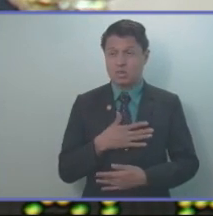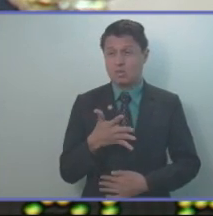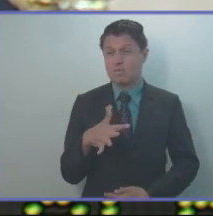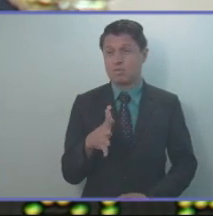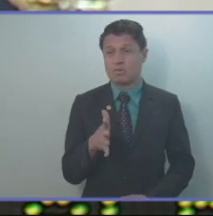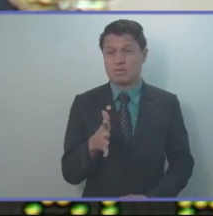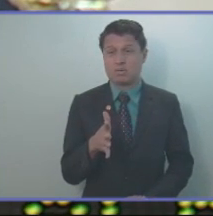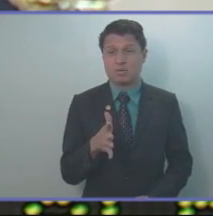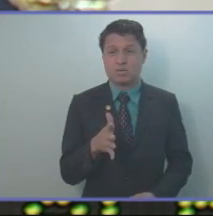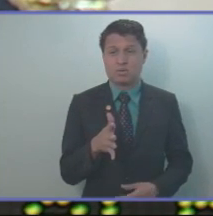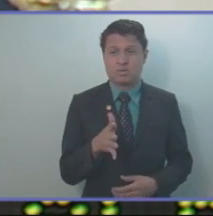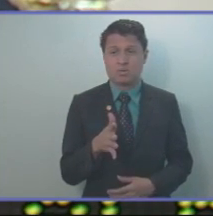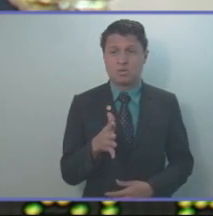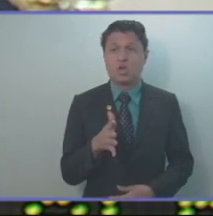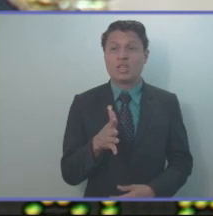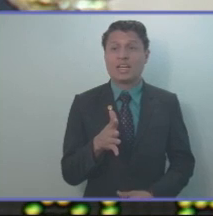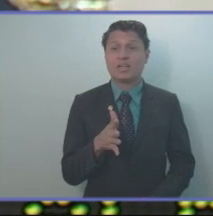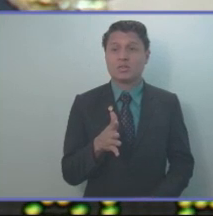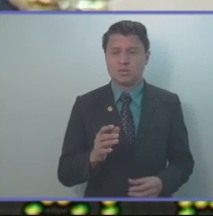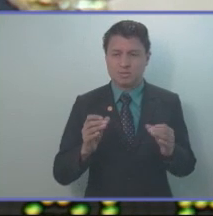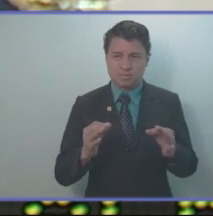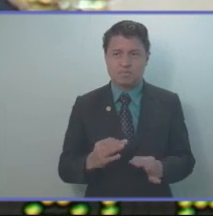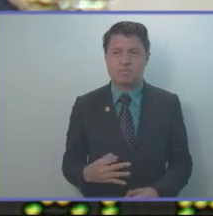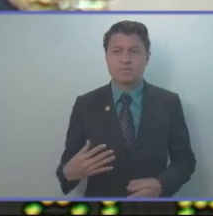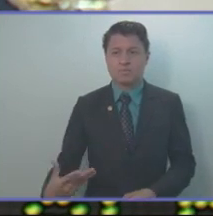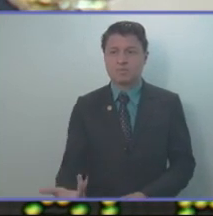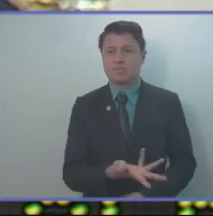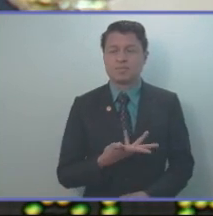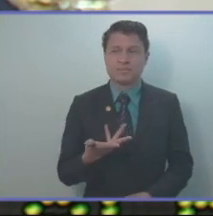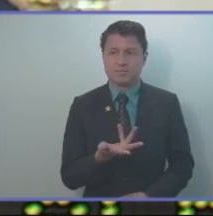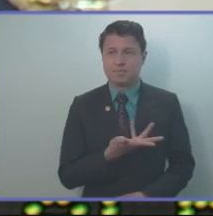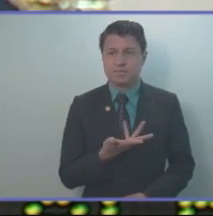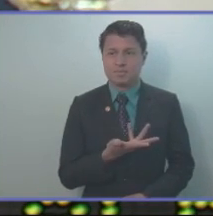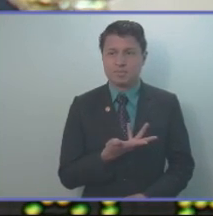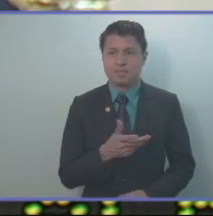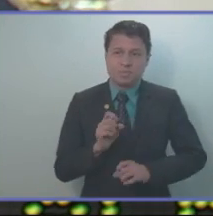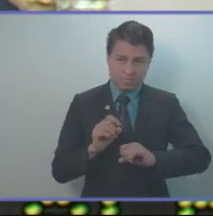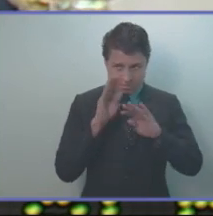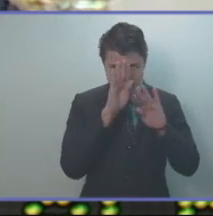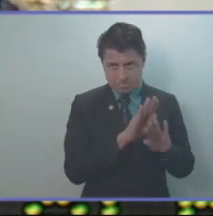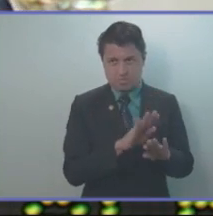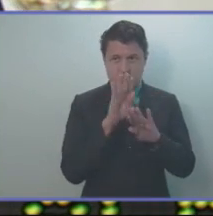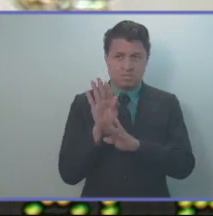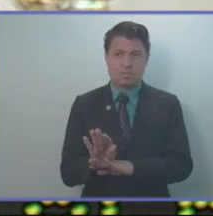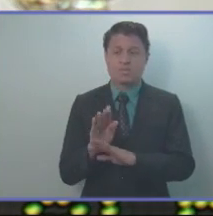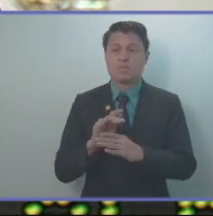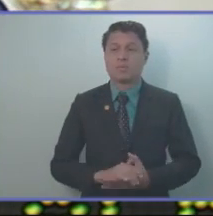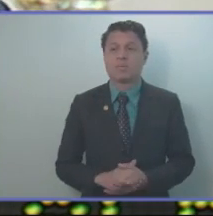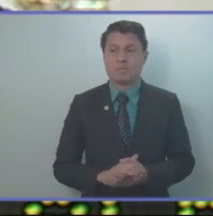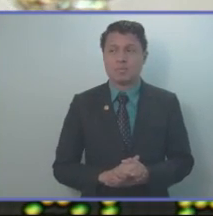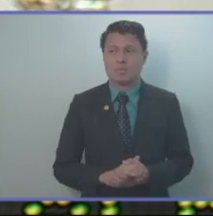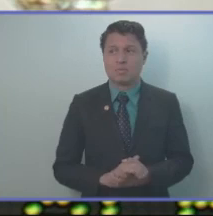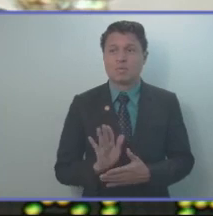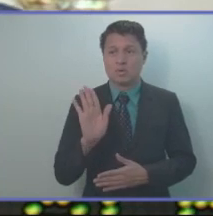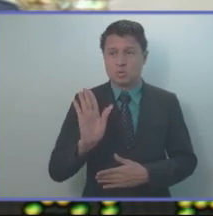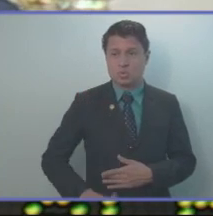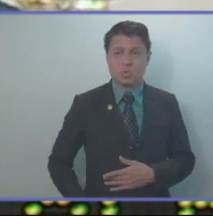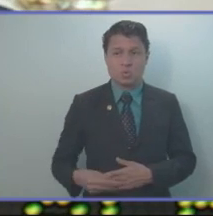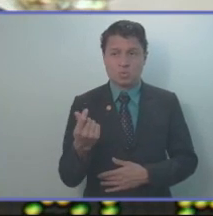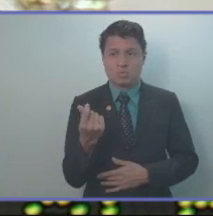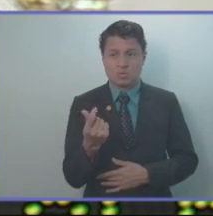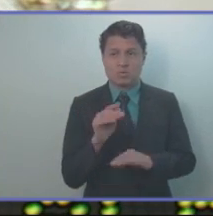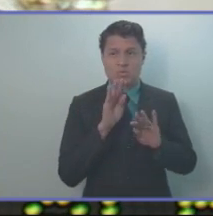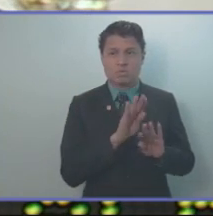ciertamente todo el derecho de reclamar para que se le respete su bolsillo y su